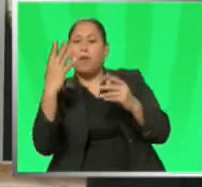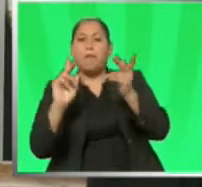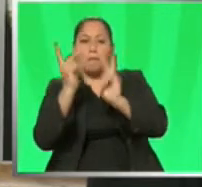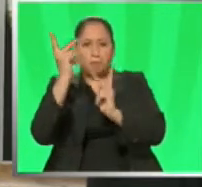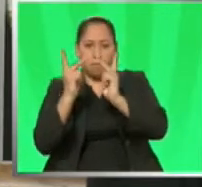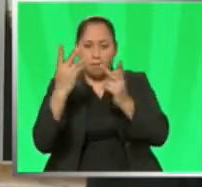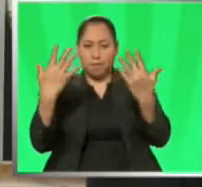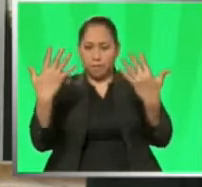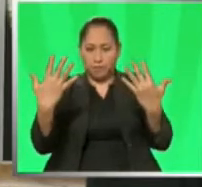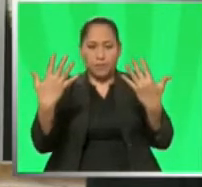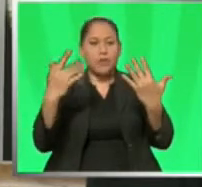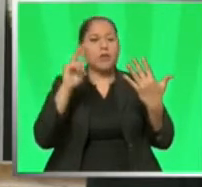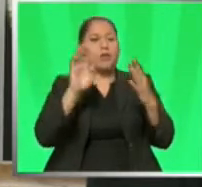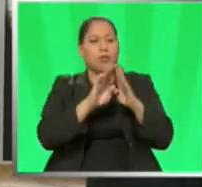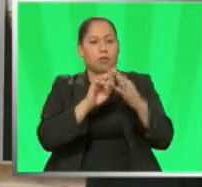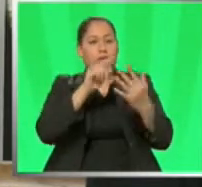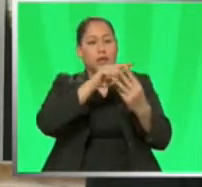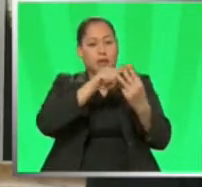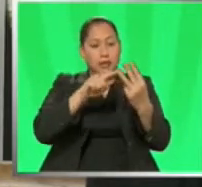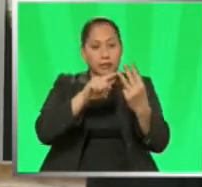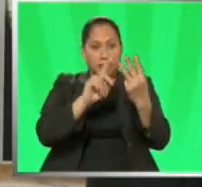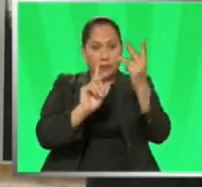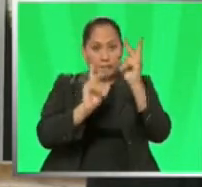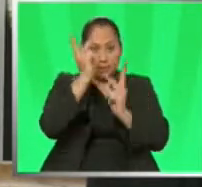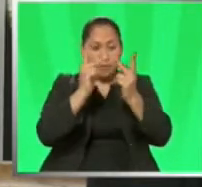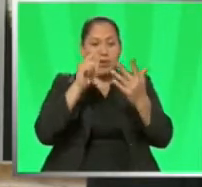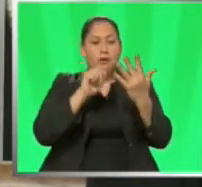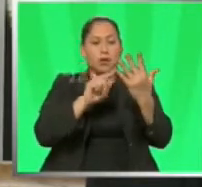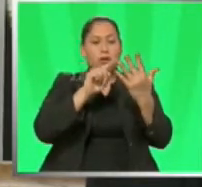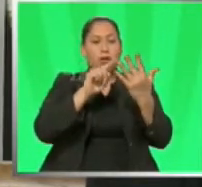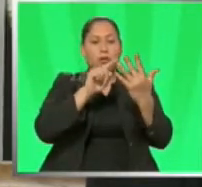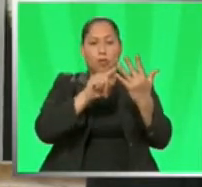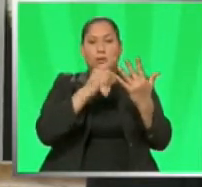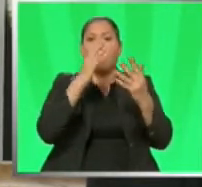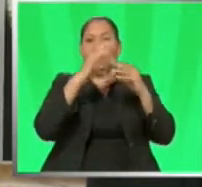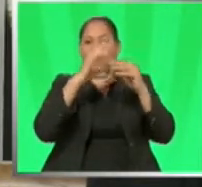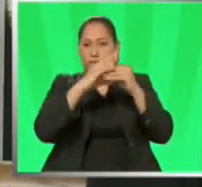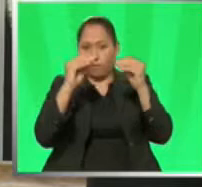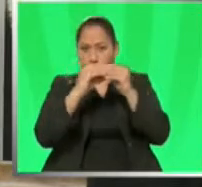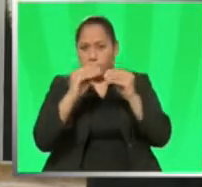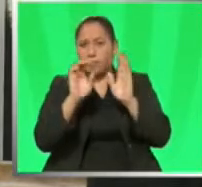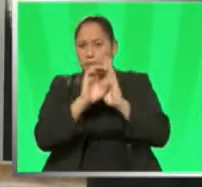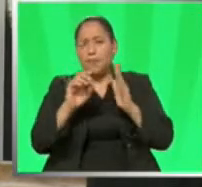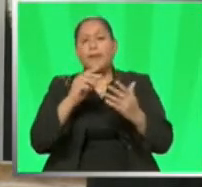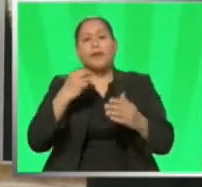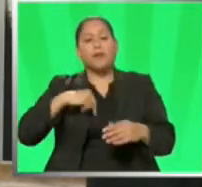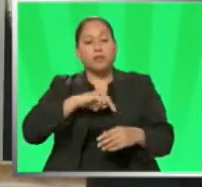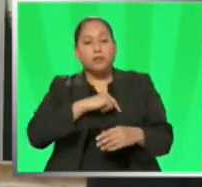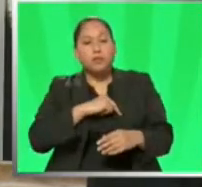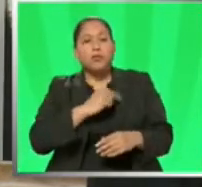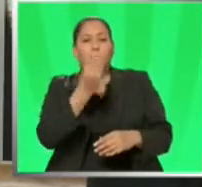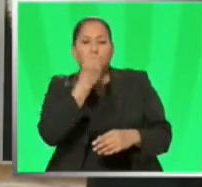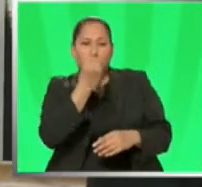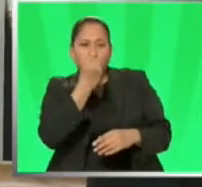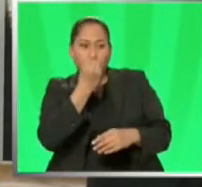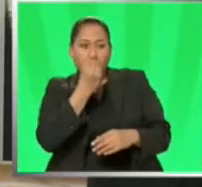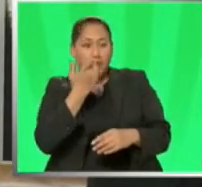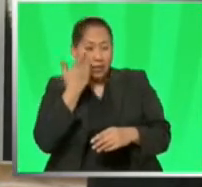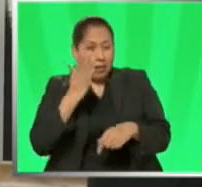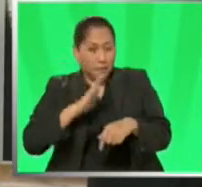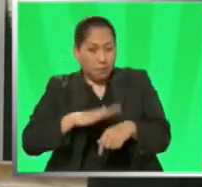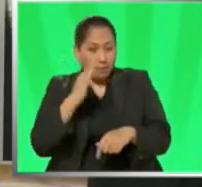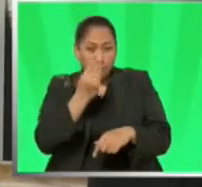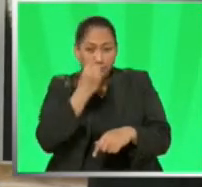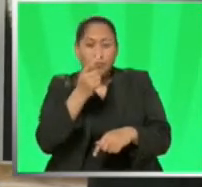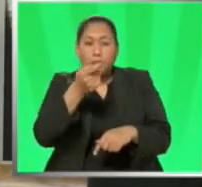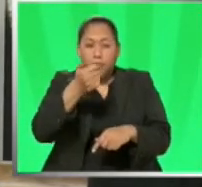tratando de que sean 3 raciones de verduras y 2 de frutas. Las verduras, queremos que comamos un poquitito más, o queremos comer un